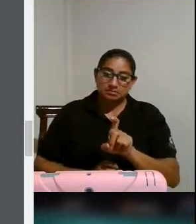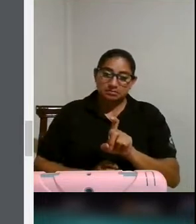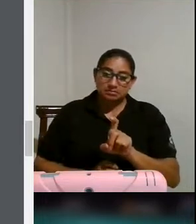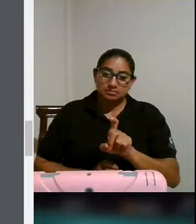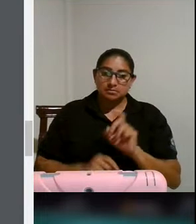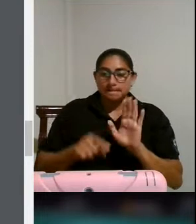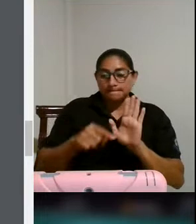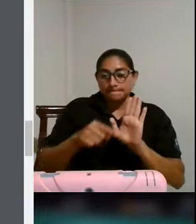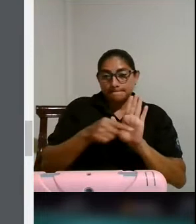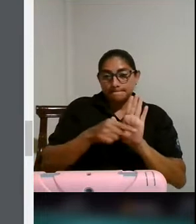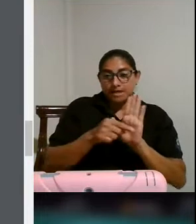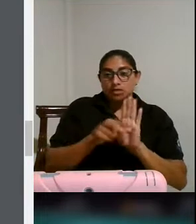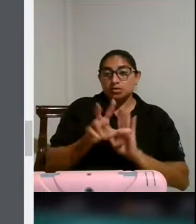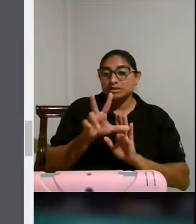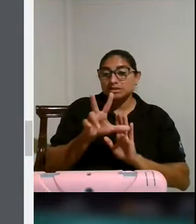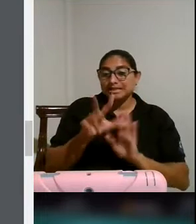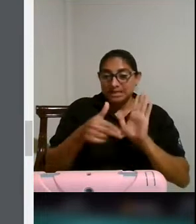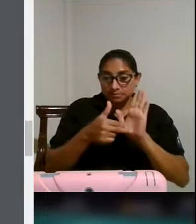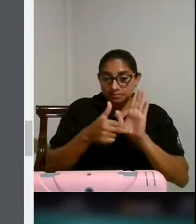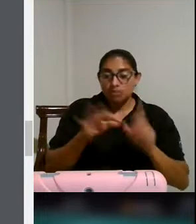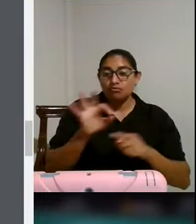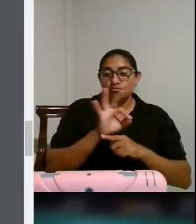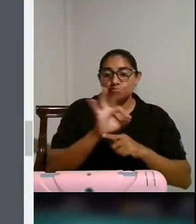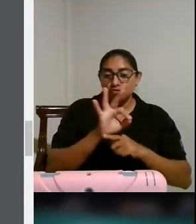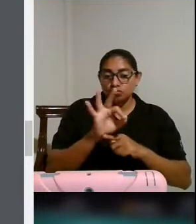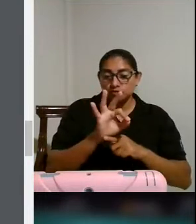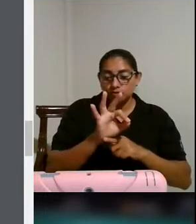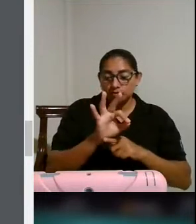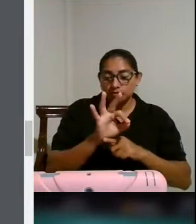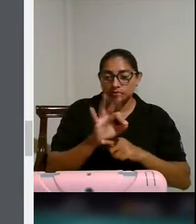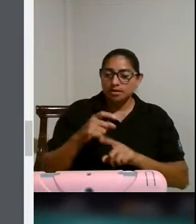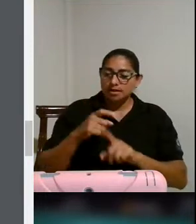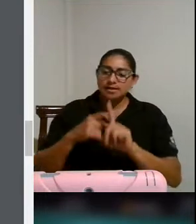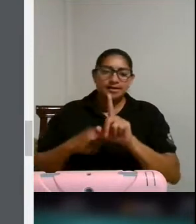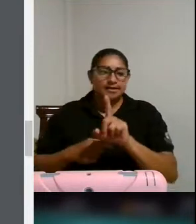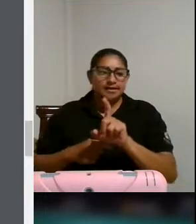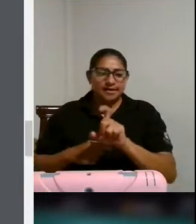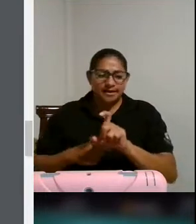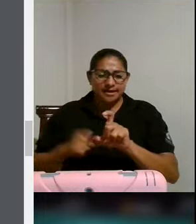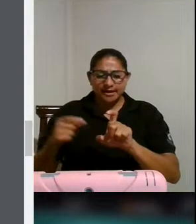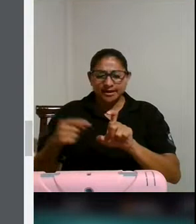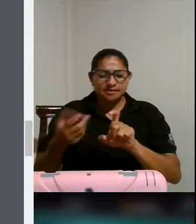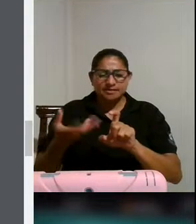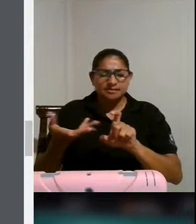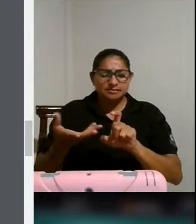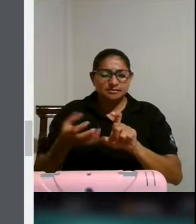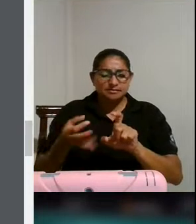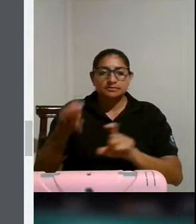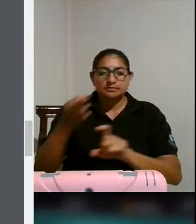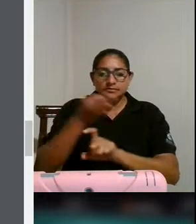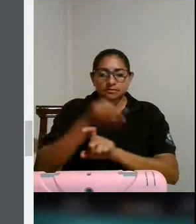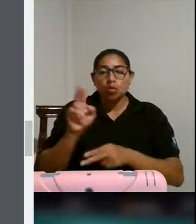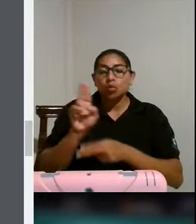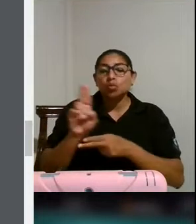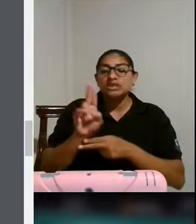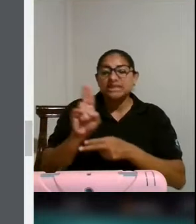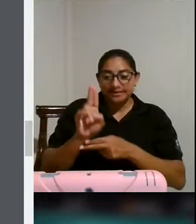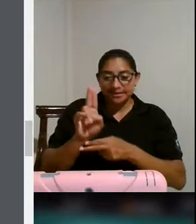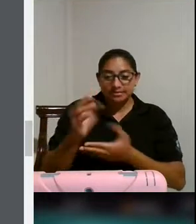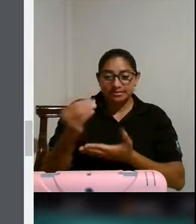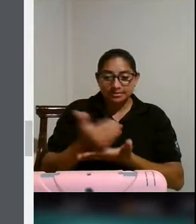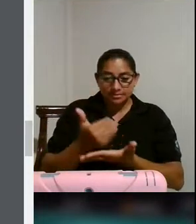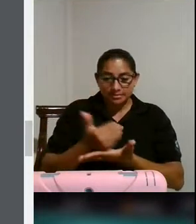es de la función. Y en u de x vamos a poner la función de utilidad que era esta de aquí. Nada